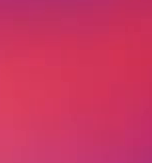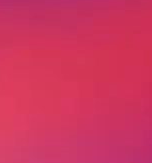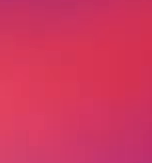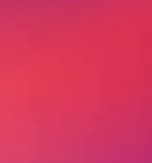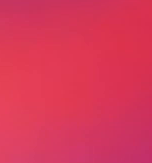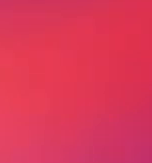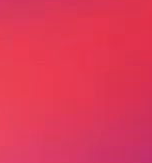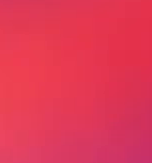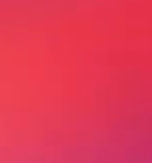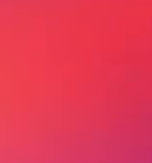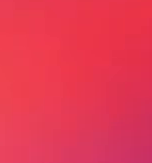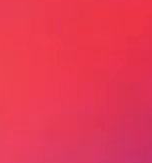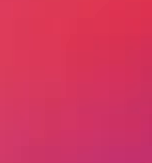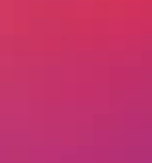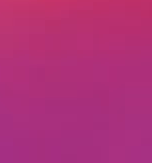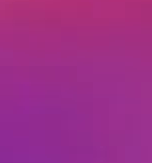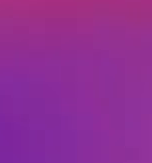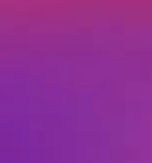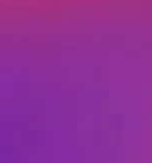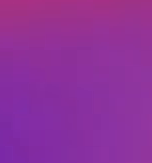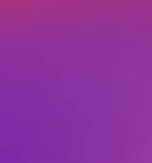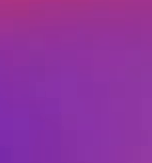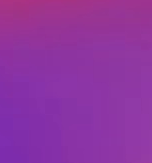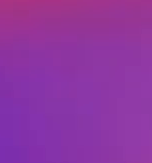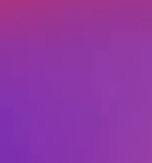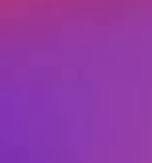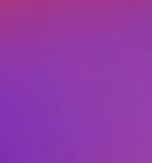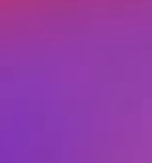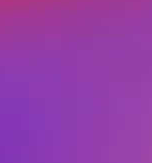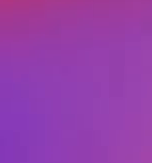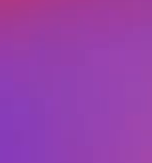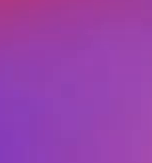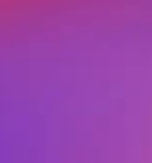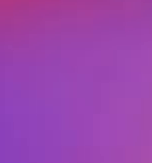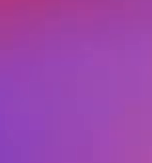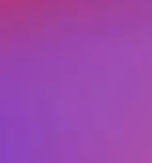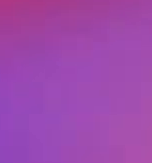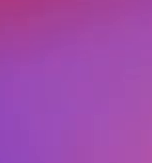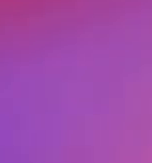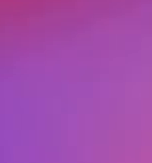conalitec.sep.gob.mx. Y recuerda que también cuentas con el sitio